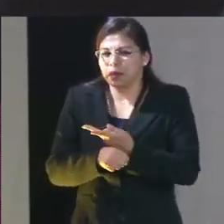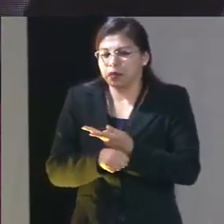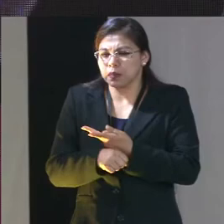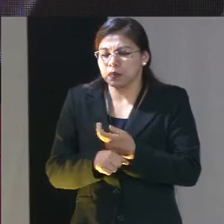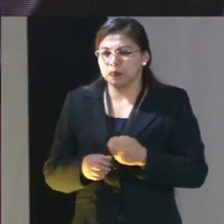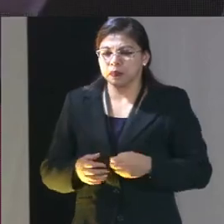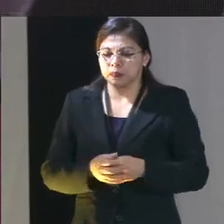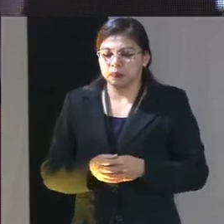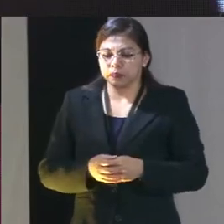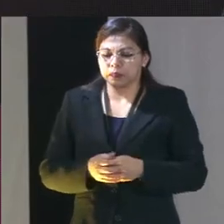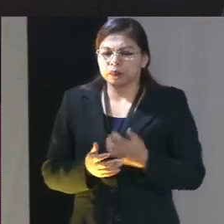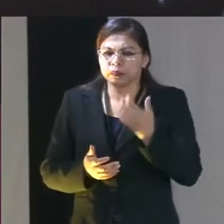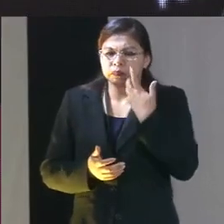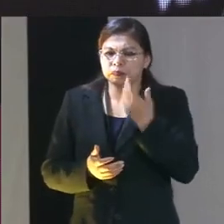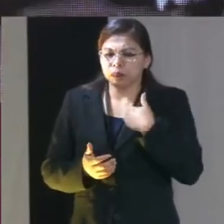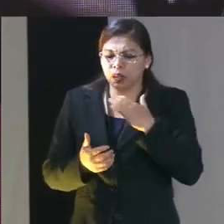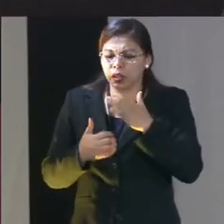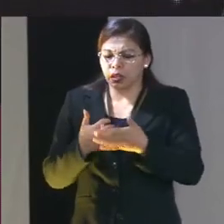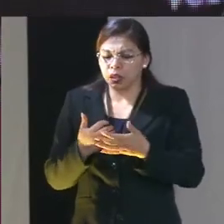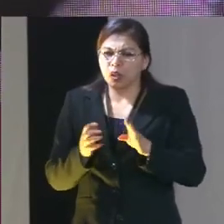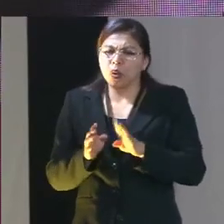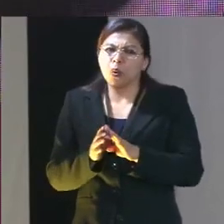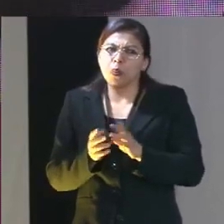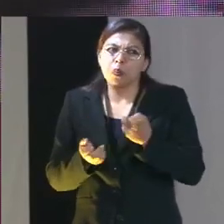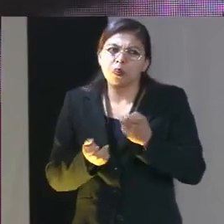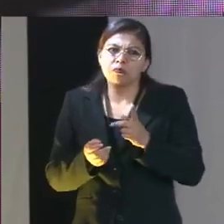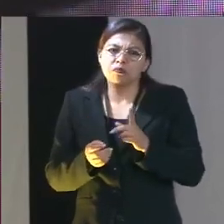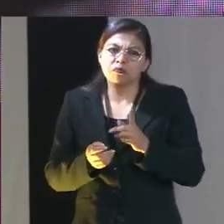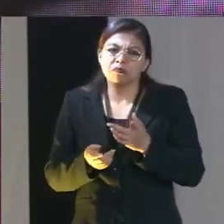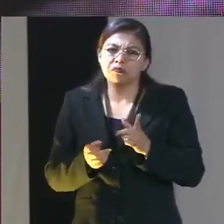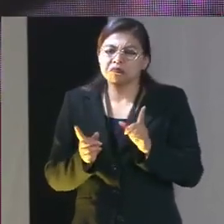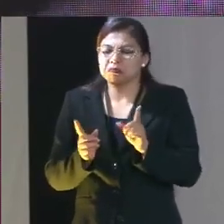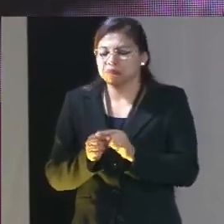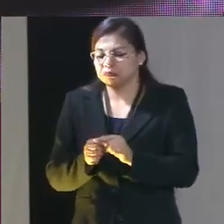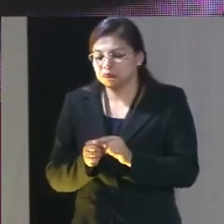Y quería terminar muy rápido esto para abrir